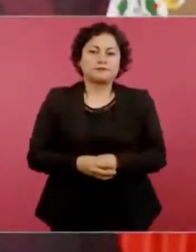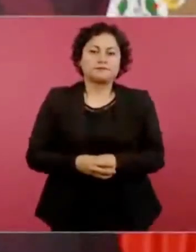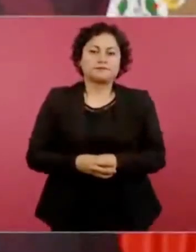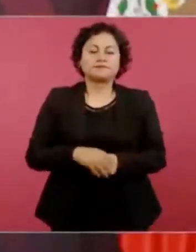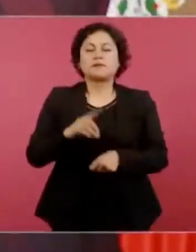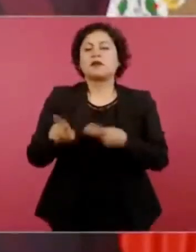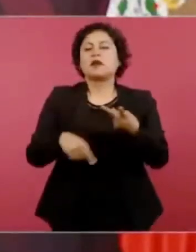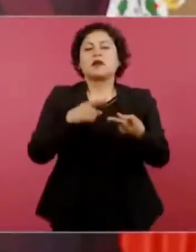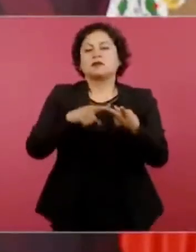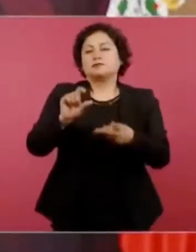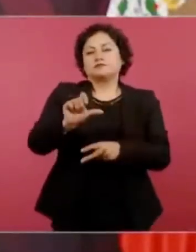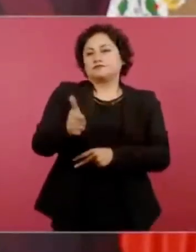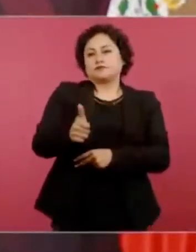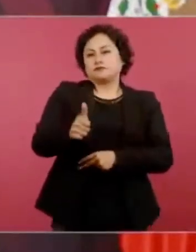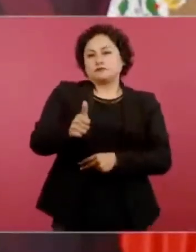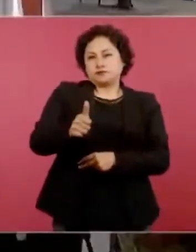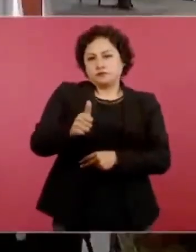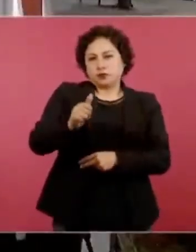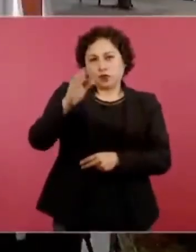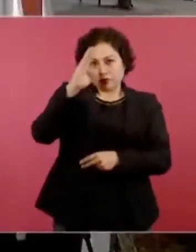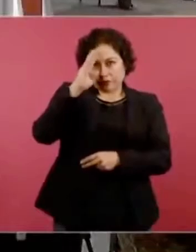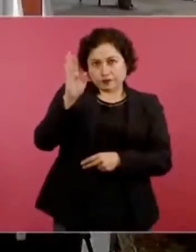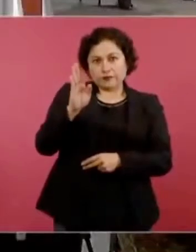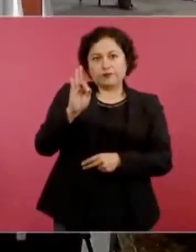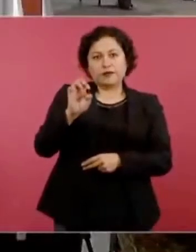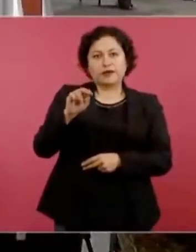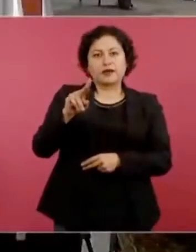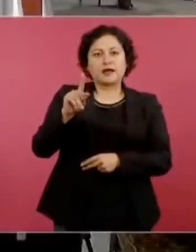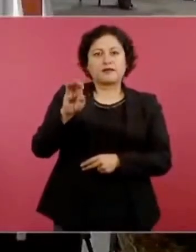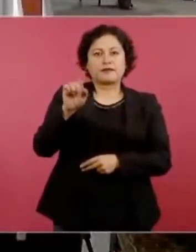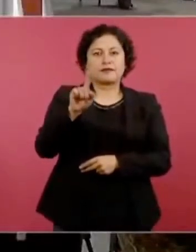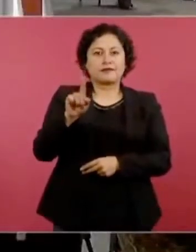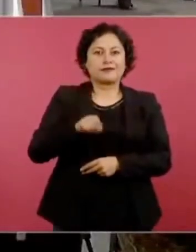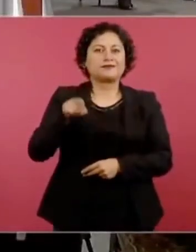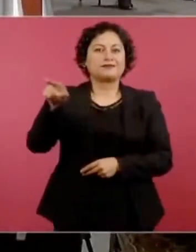El señor Fernández del Oxxo,